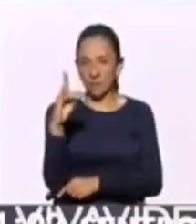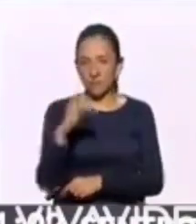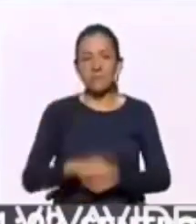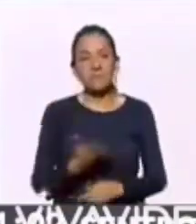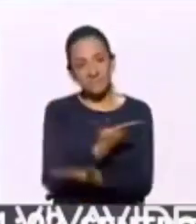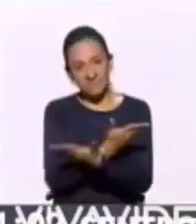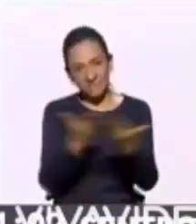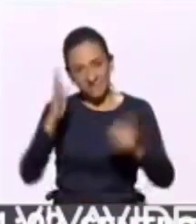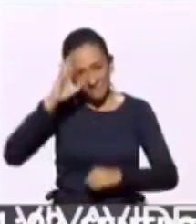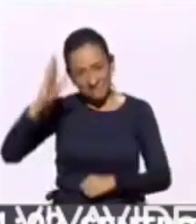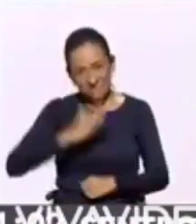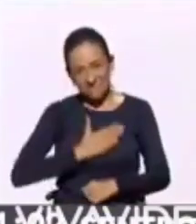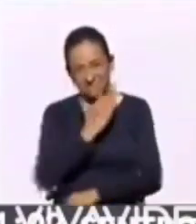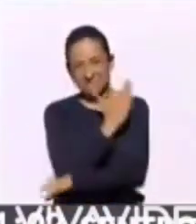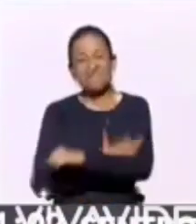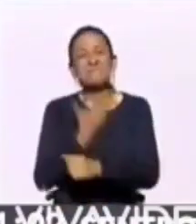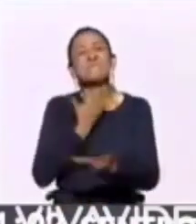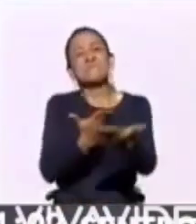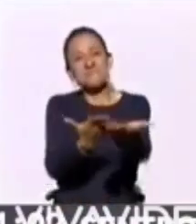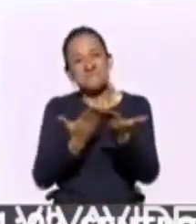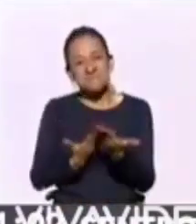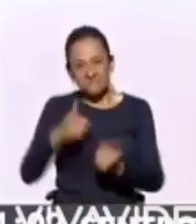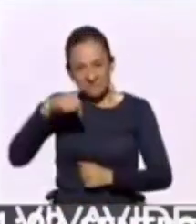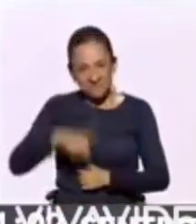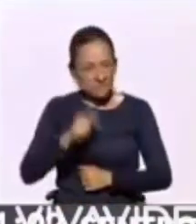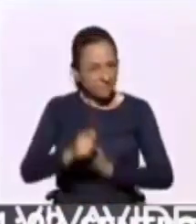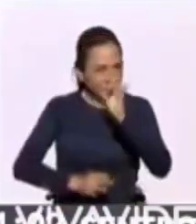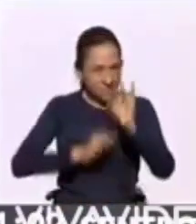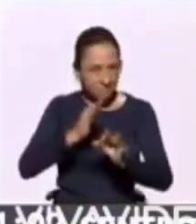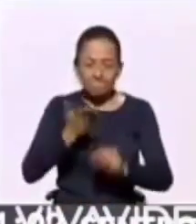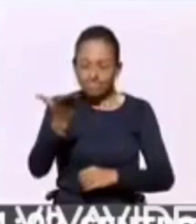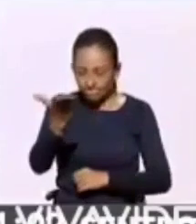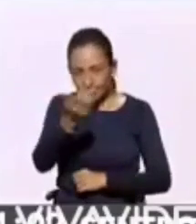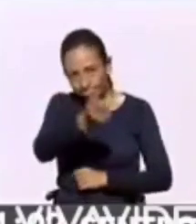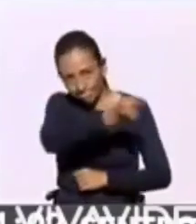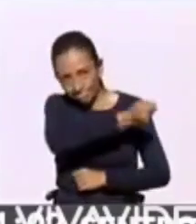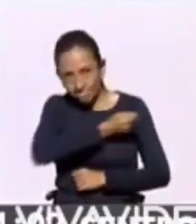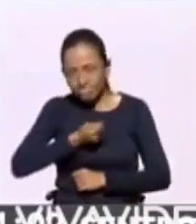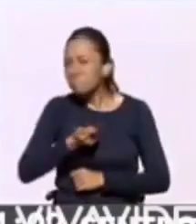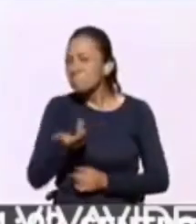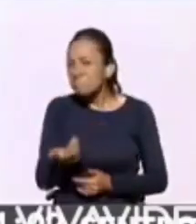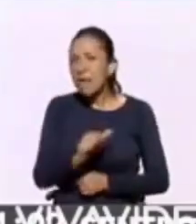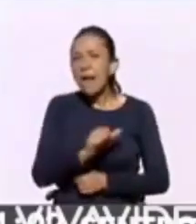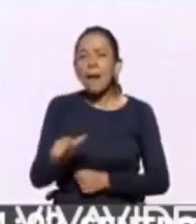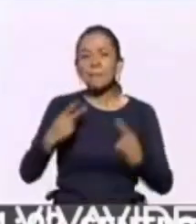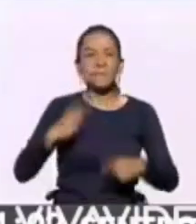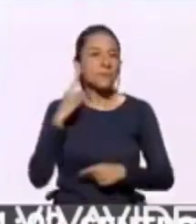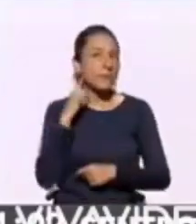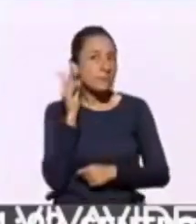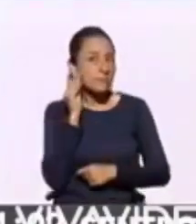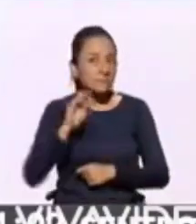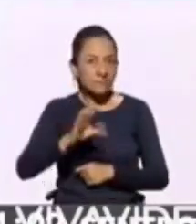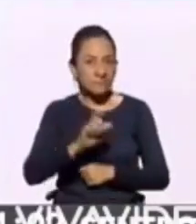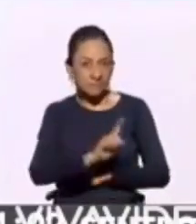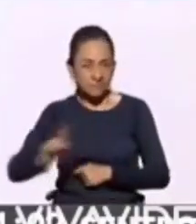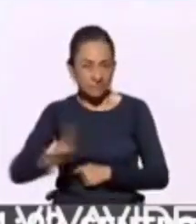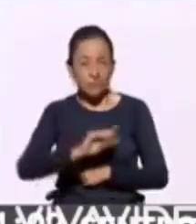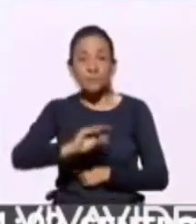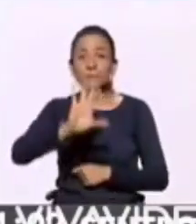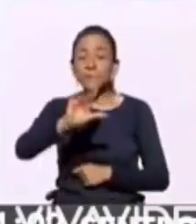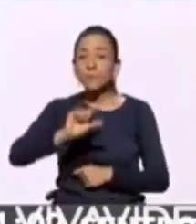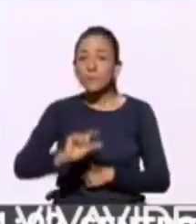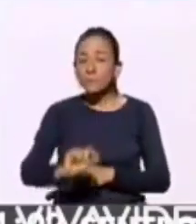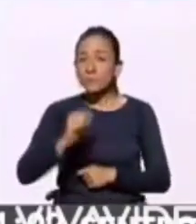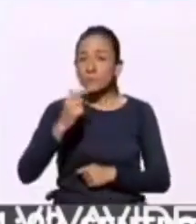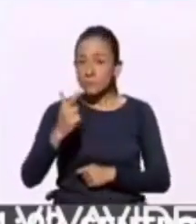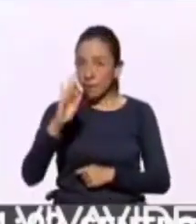Hola, hola, muy buenas tardes. Bienvenidos a este espacio informativo. Saludo con mucho gusto a quienes nos sintonizan en el 95.7 de FM,